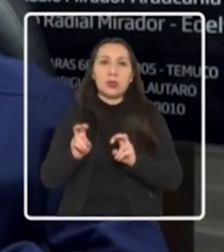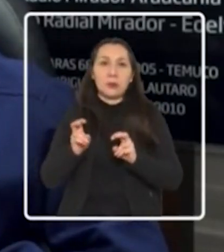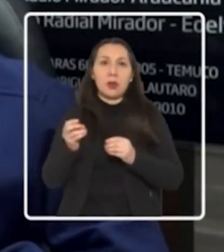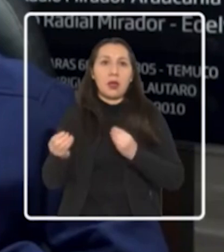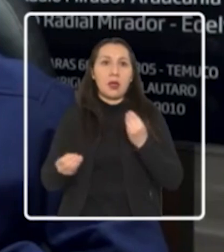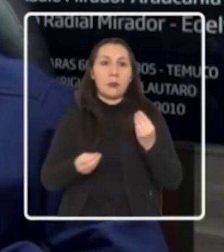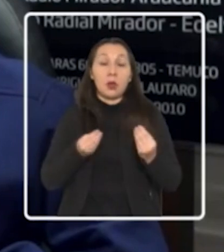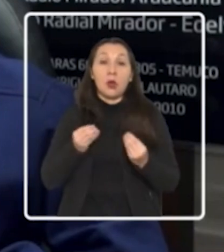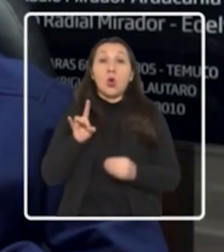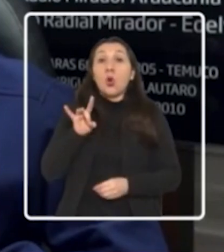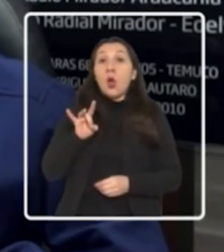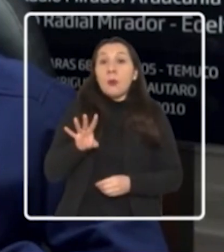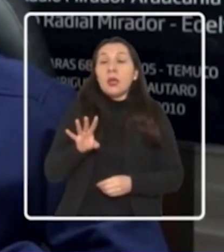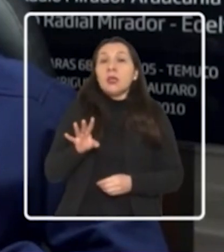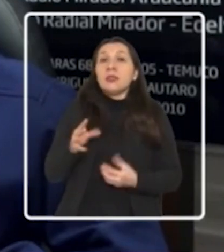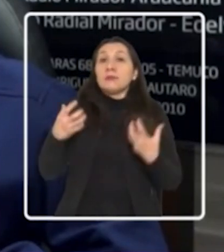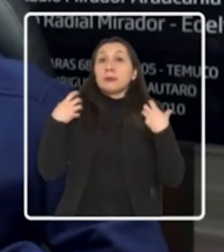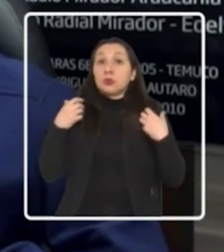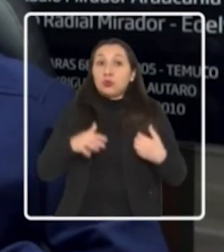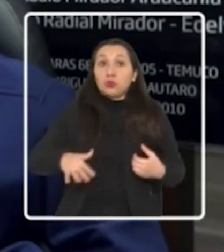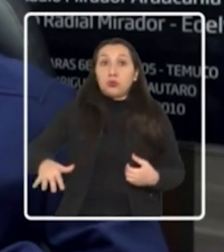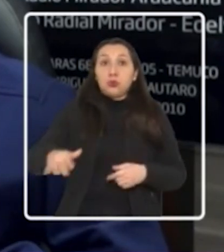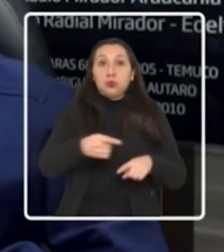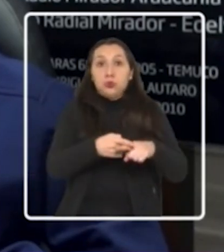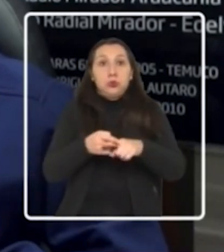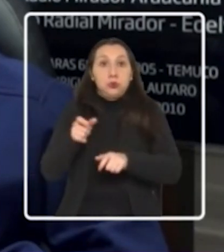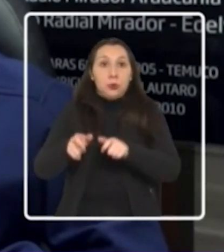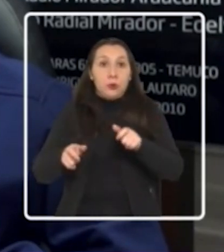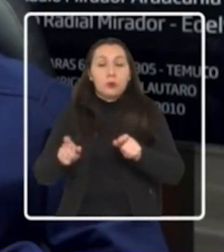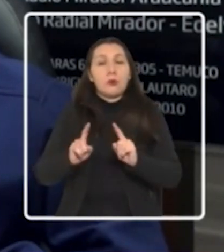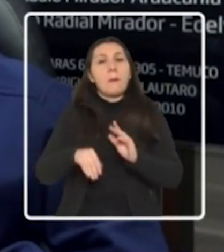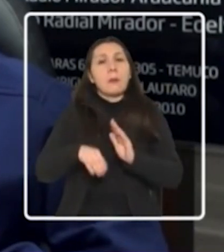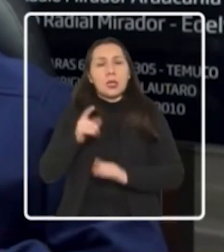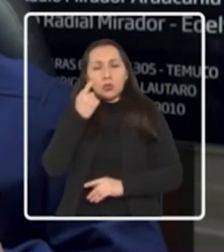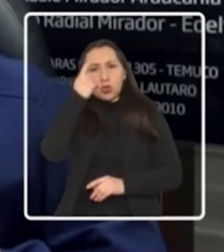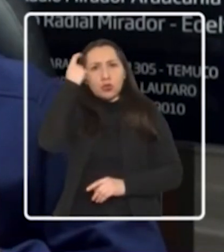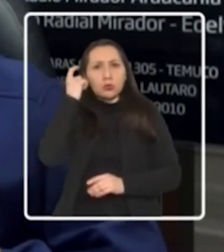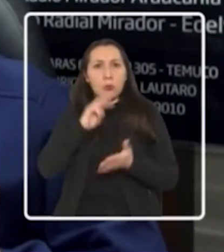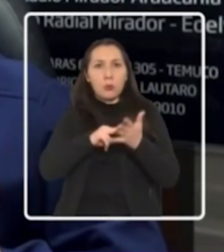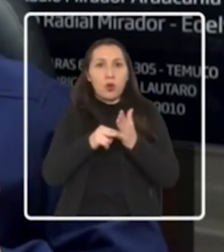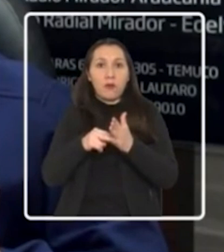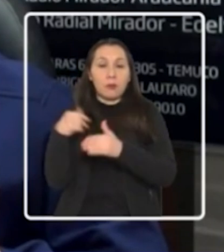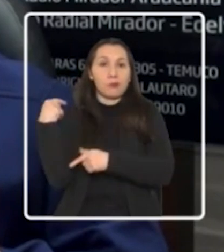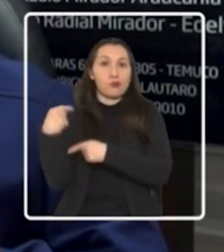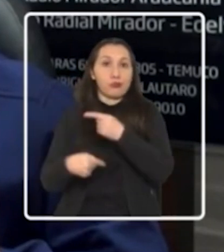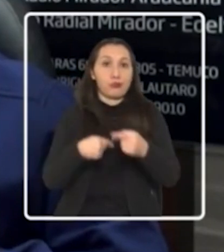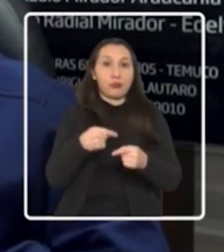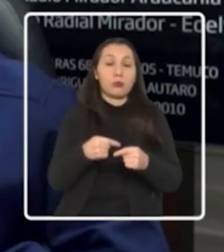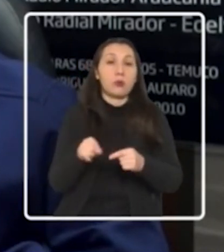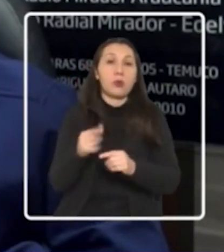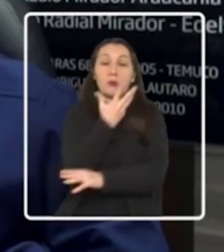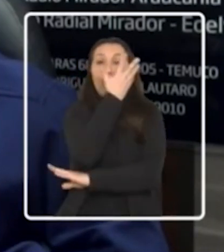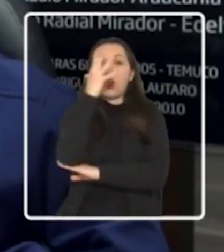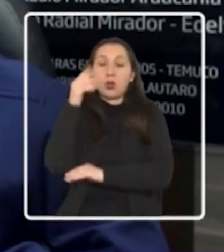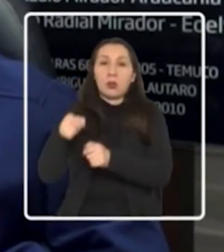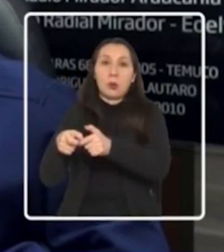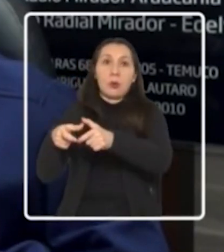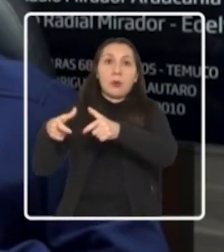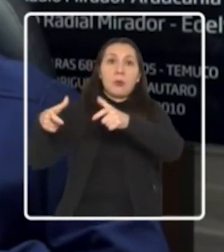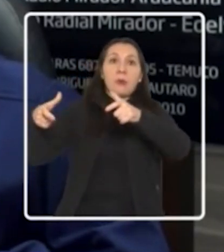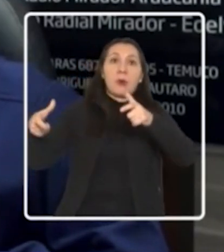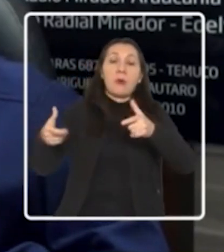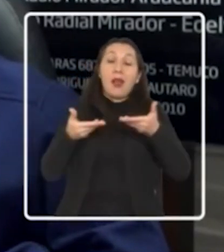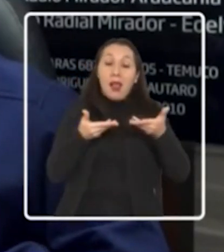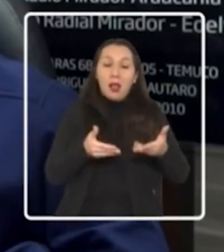de no solamente una responsabilidad social sino una mayor conciencia de los problemas que ha generado también el crecimiento de la industria forestal pero